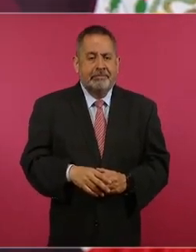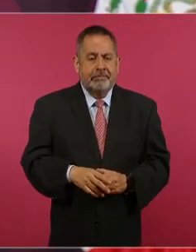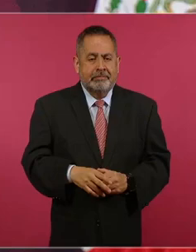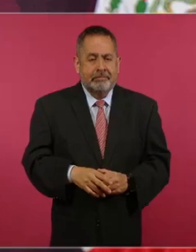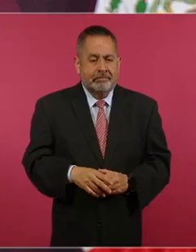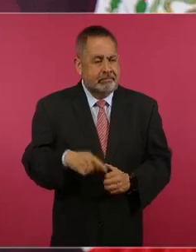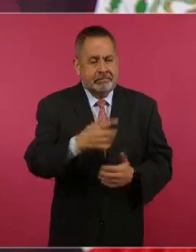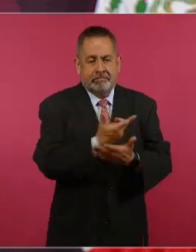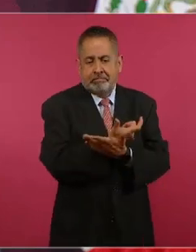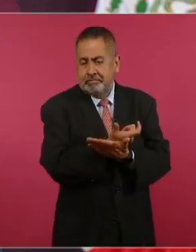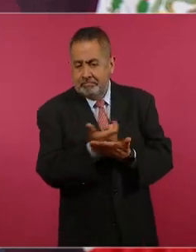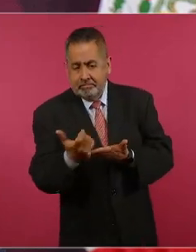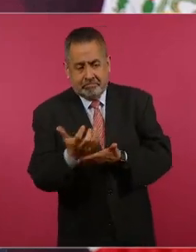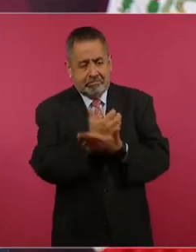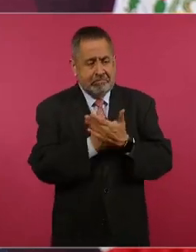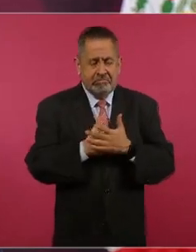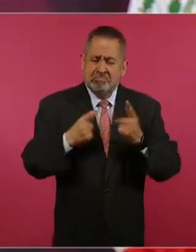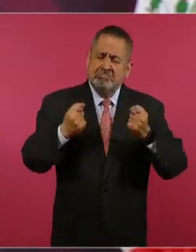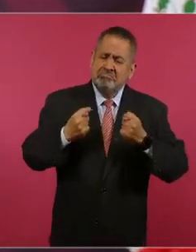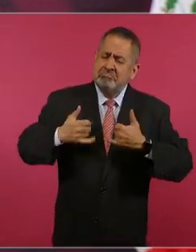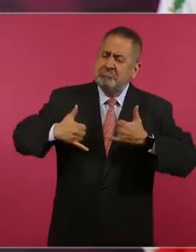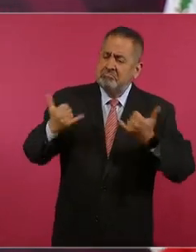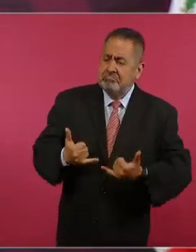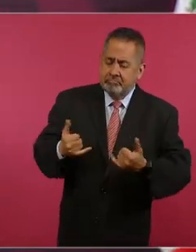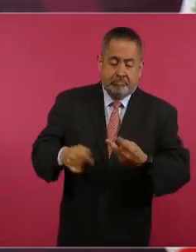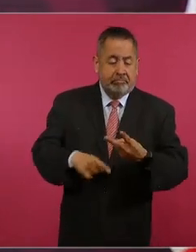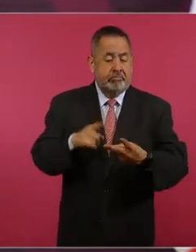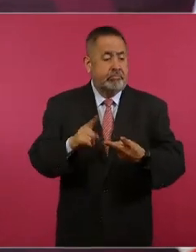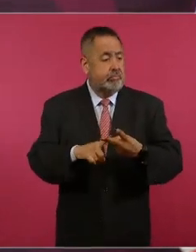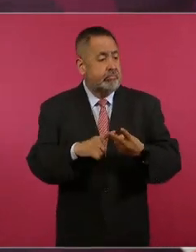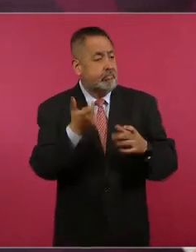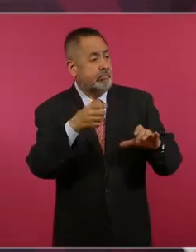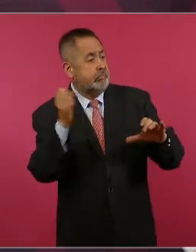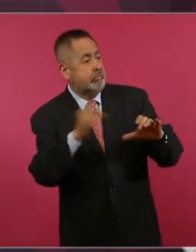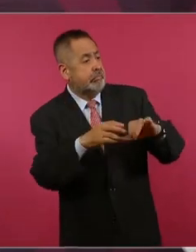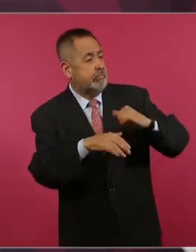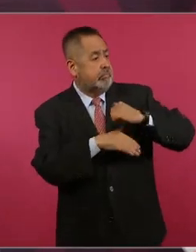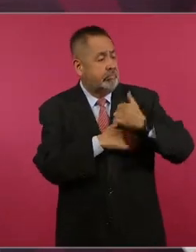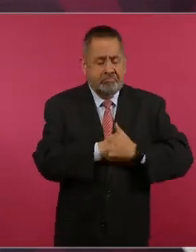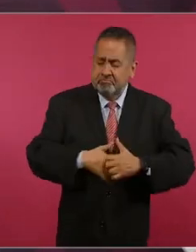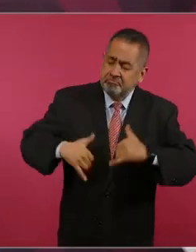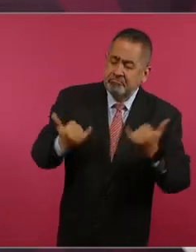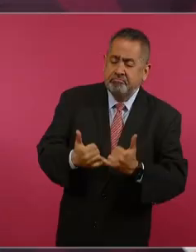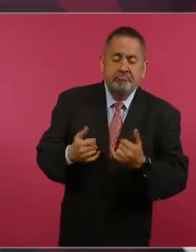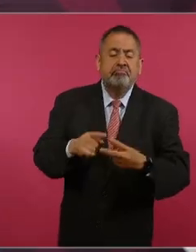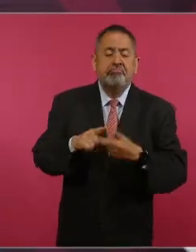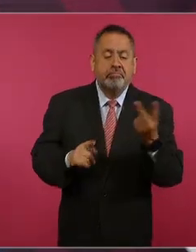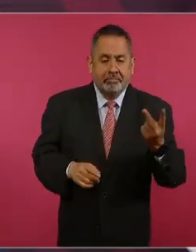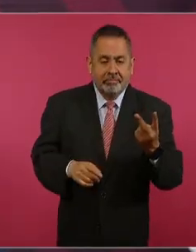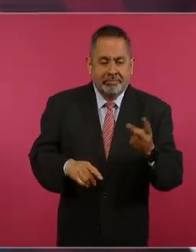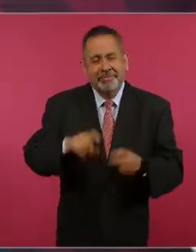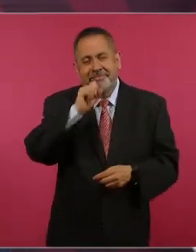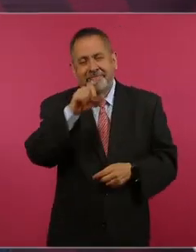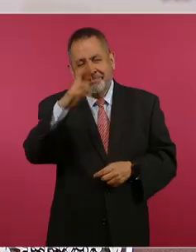los salarios, ni lo del fideicomiso. Todavía la presidenta, cuando lo del